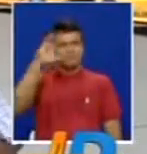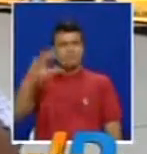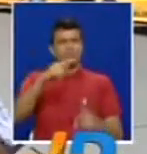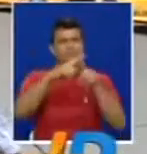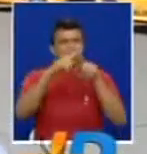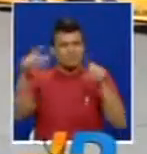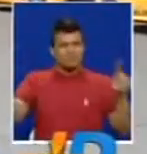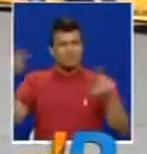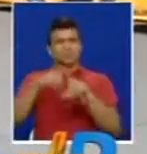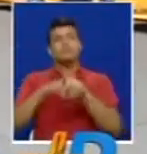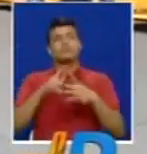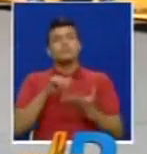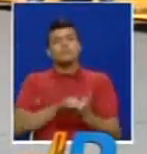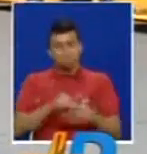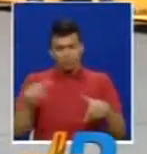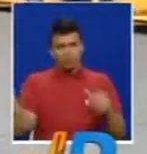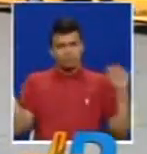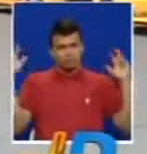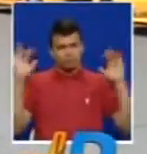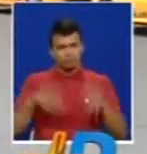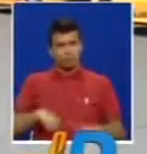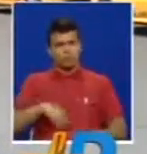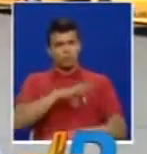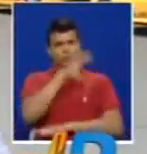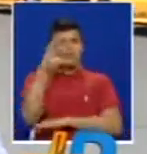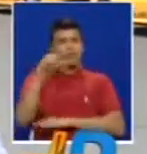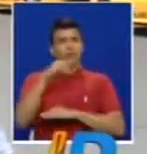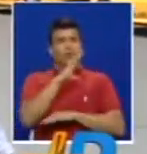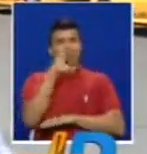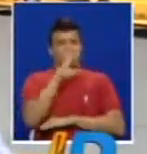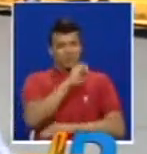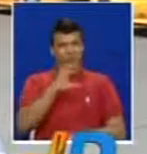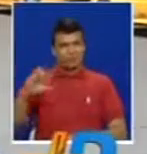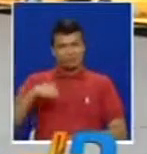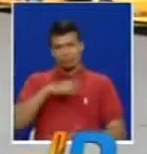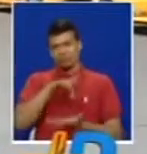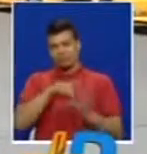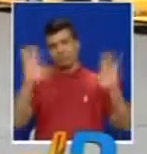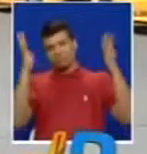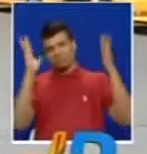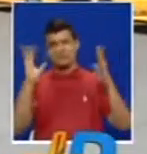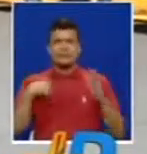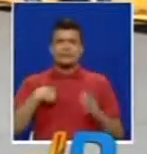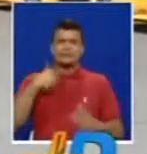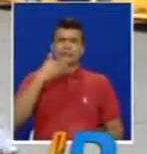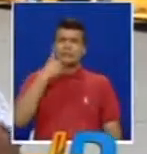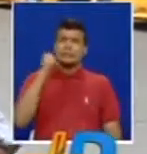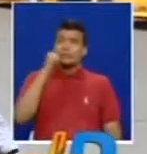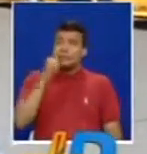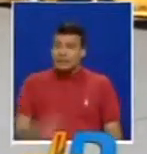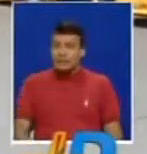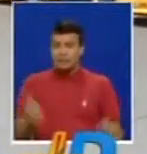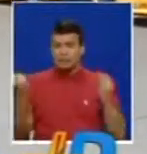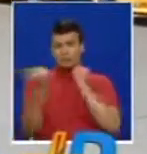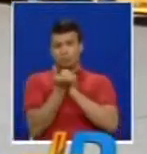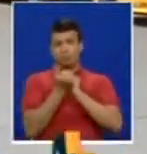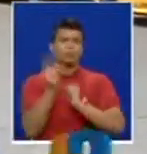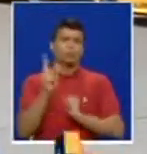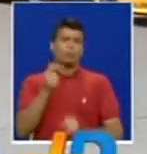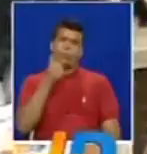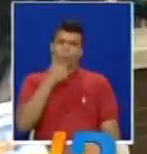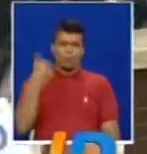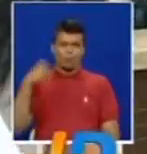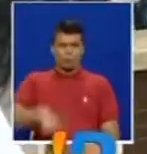pasar las festividades aquí en el suroccidente colombiano. Ellos dicen que prefieren evitar la congestión el día de mañana al final del puente